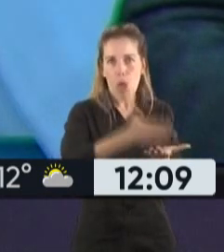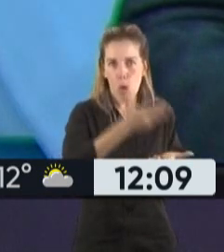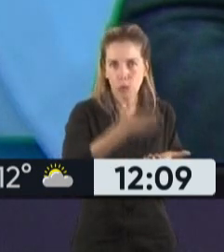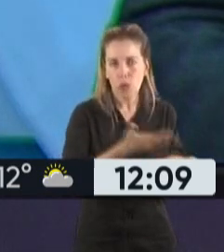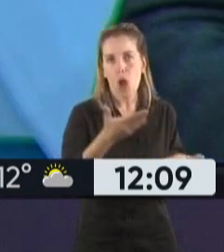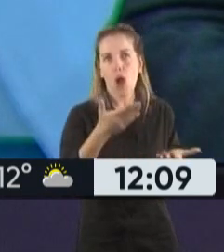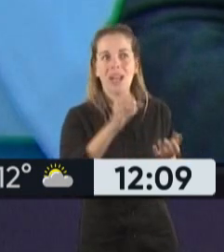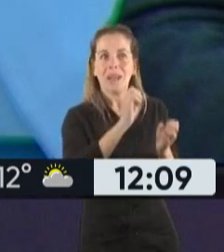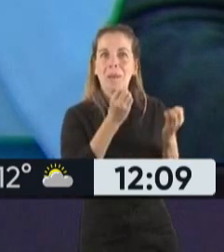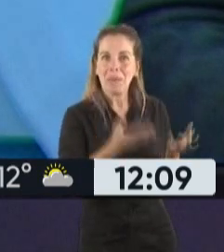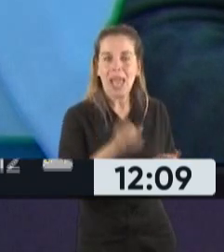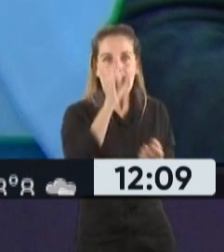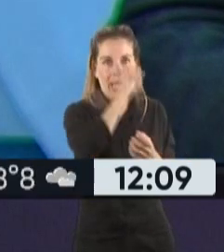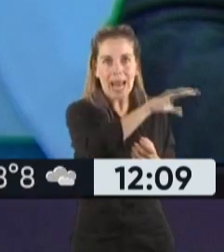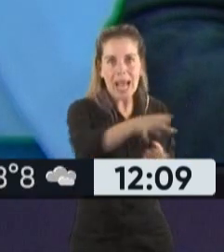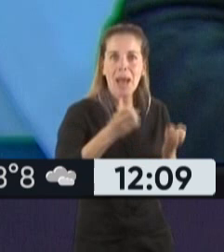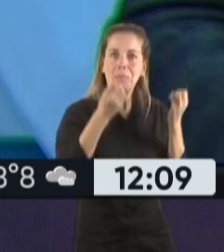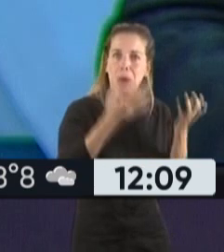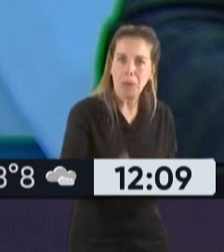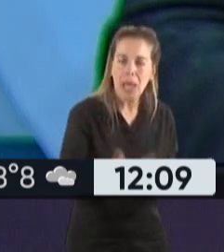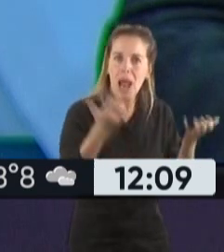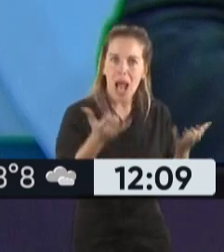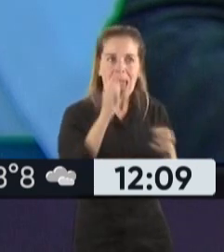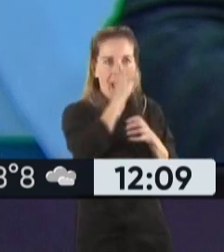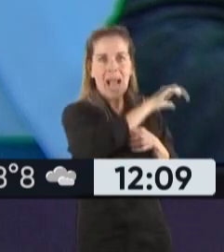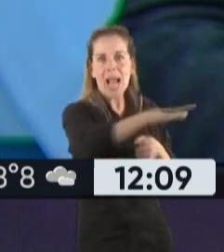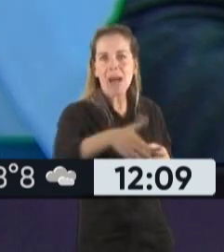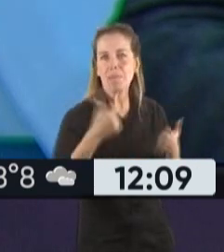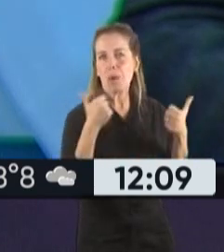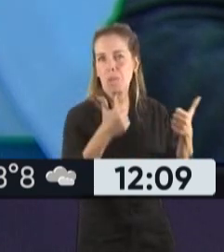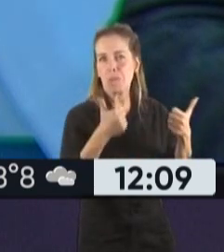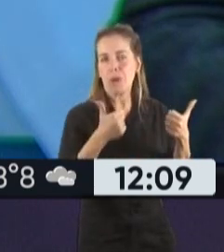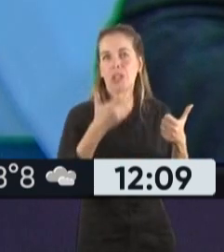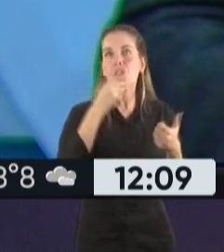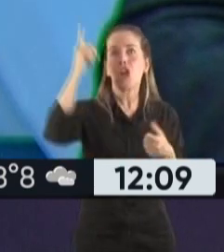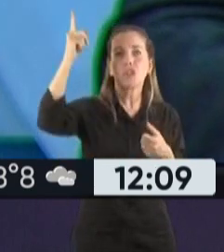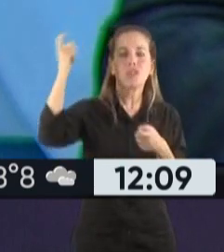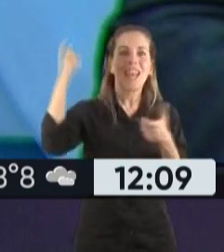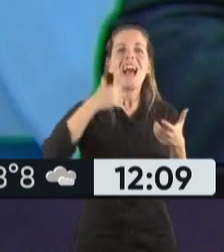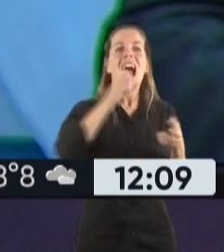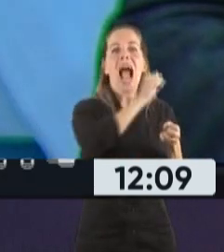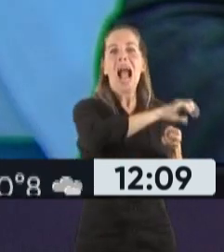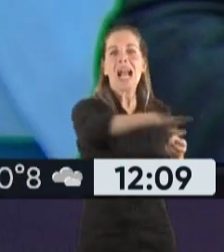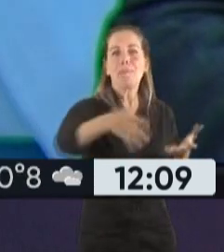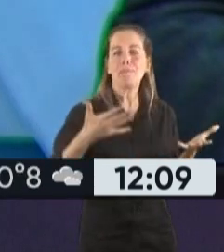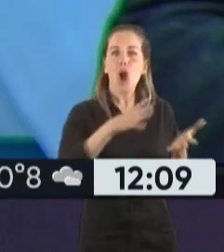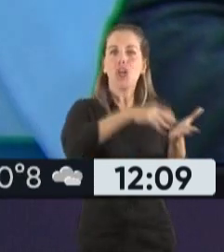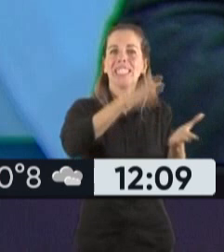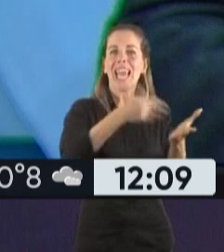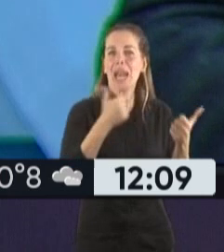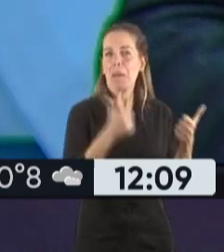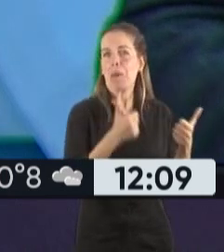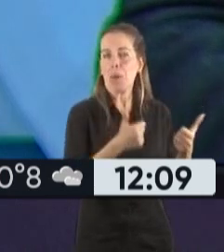que el campo produzca. Tenemos un campo privilegiado, Dios nos ha dado una suerte enorme, tener tierras muy fértiles y